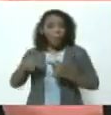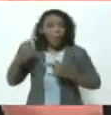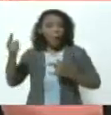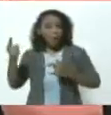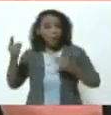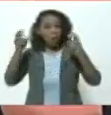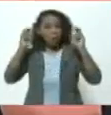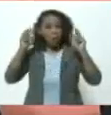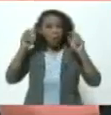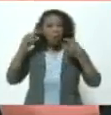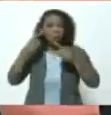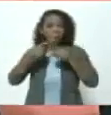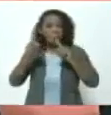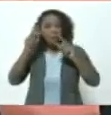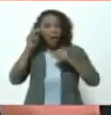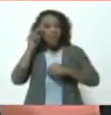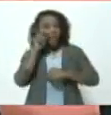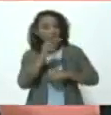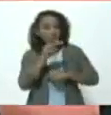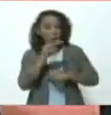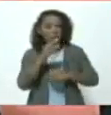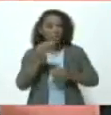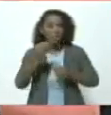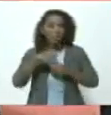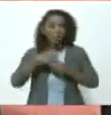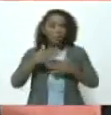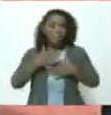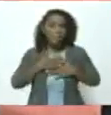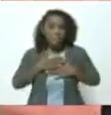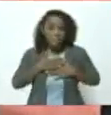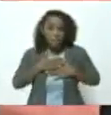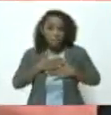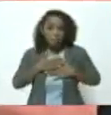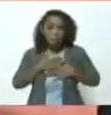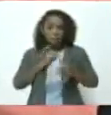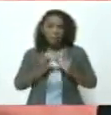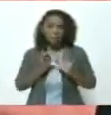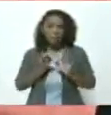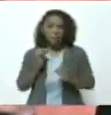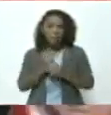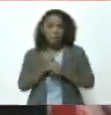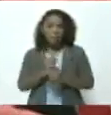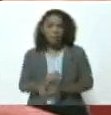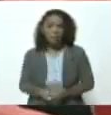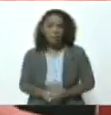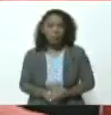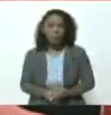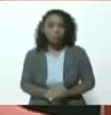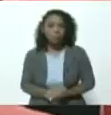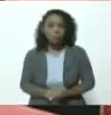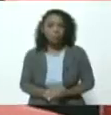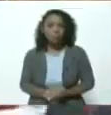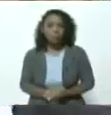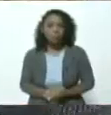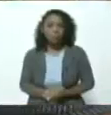y otro espectro en mi, inclusive en mi interpretación. Absalón de los